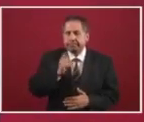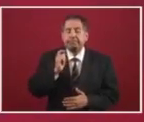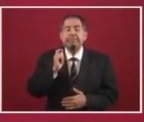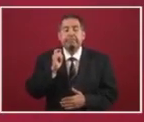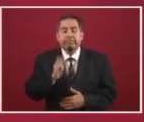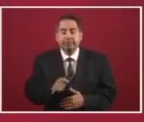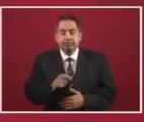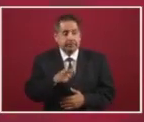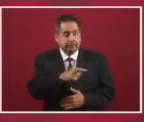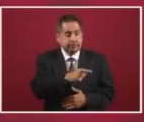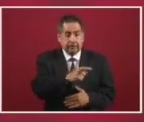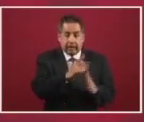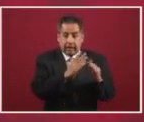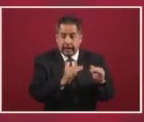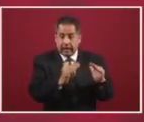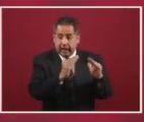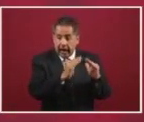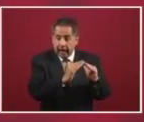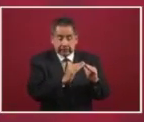está la casa